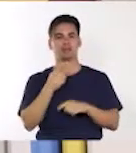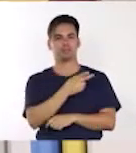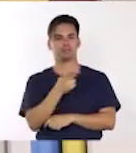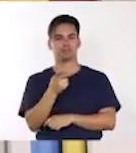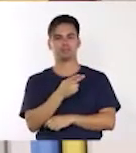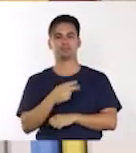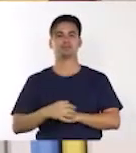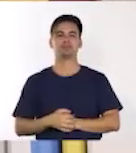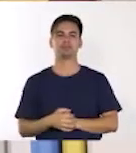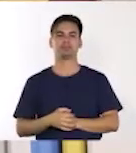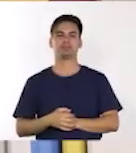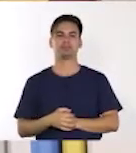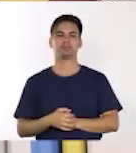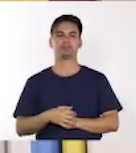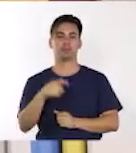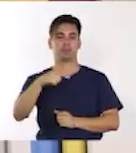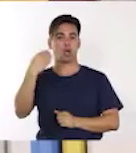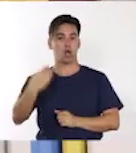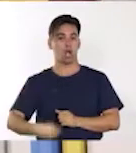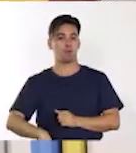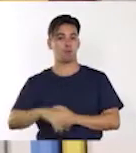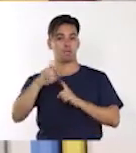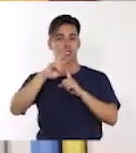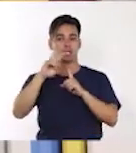semestres que en esta se imparten.